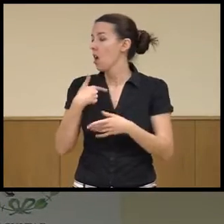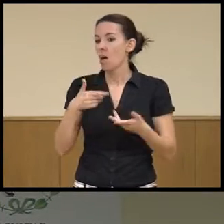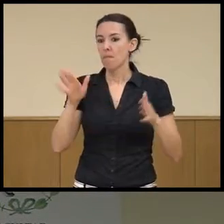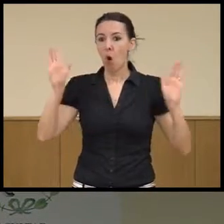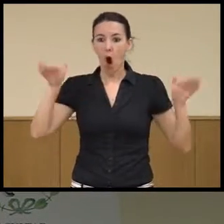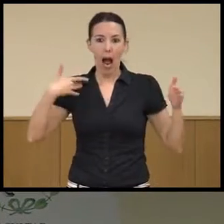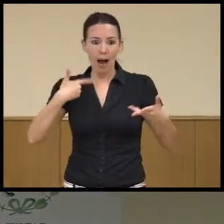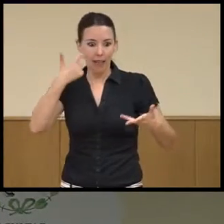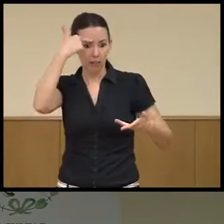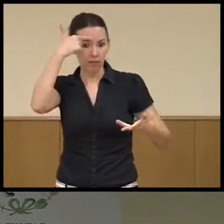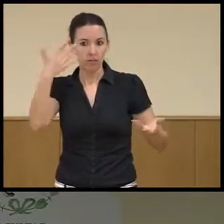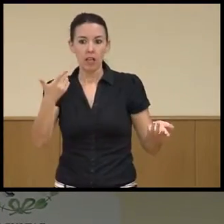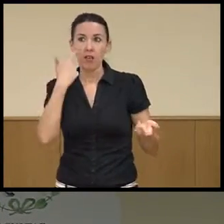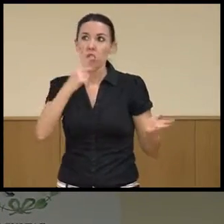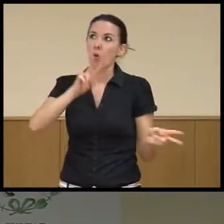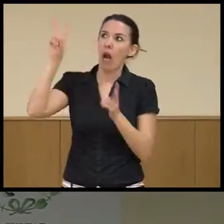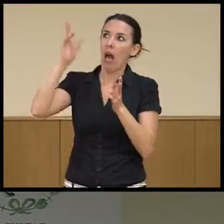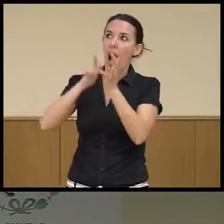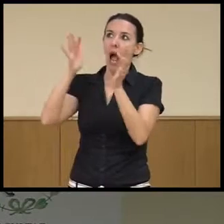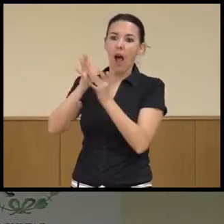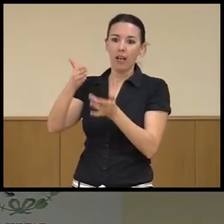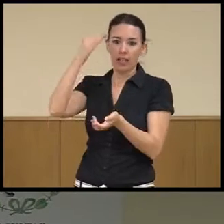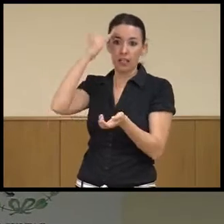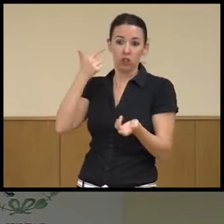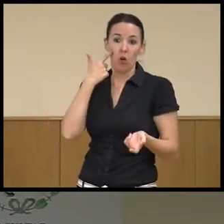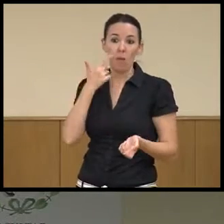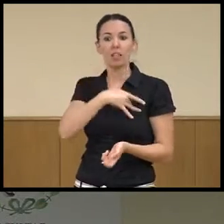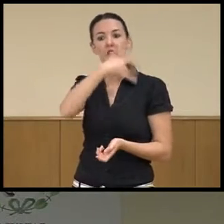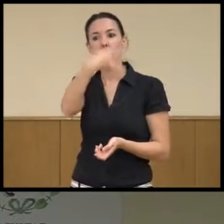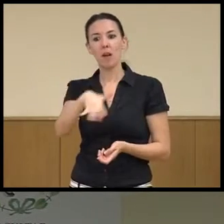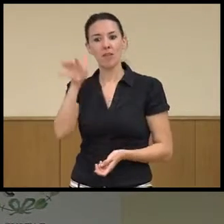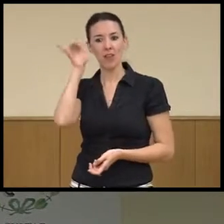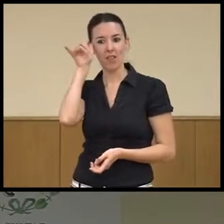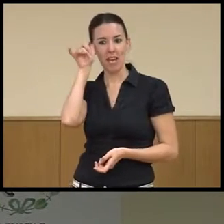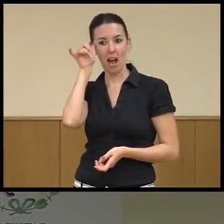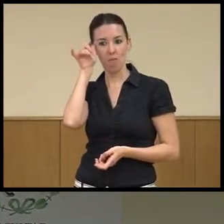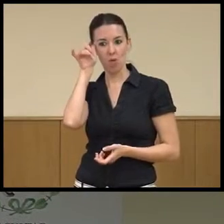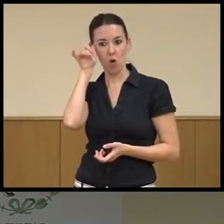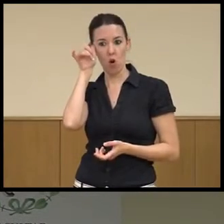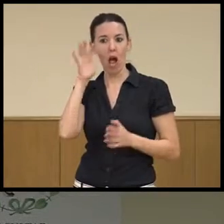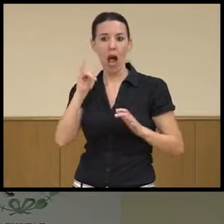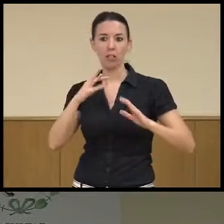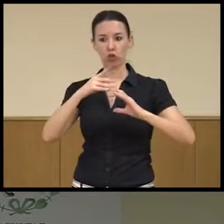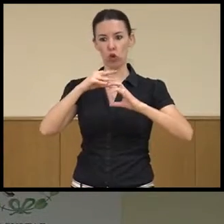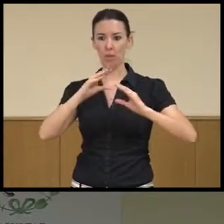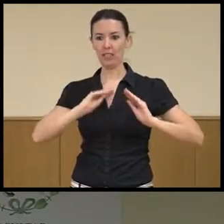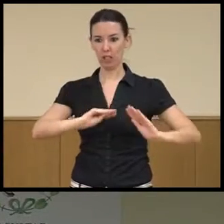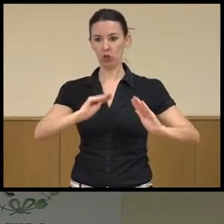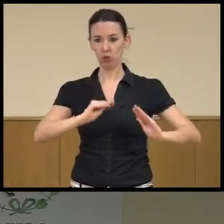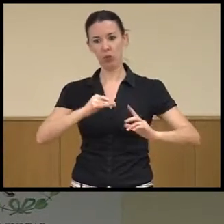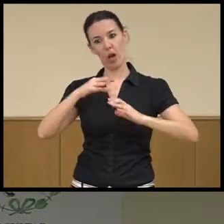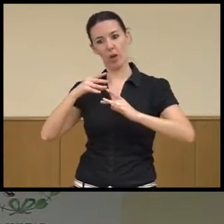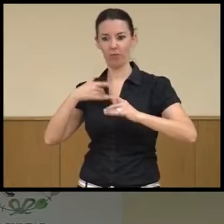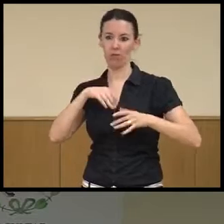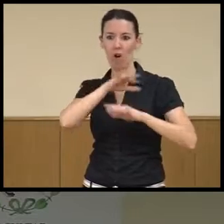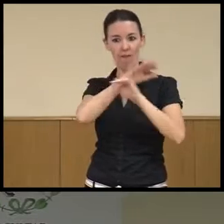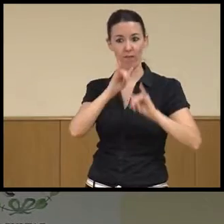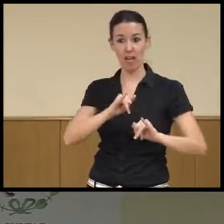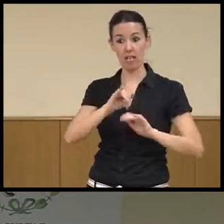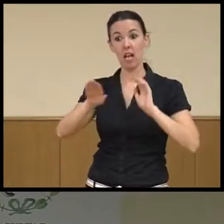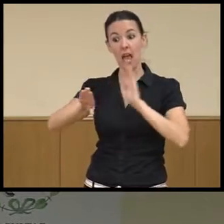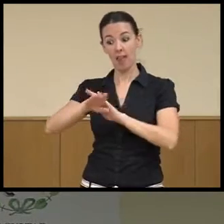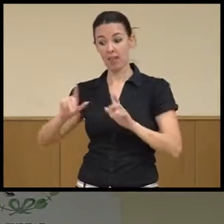ángel que eleva su mirada a Cristo y la maliciosa complacencia del diablo que hace sonar su espectral trompeta. y en el ángulo inferior